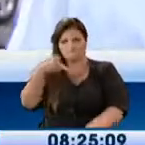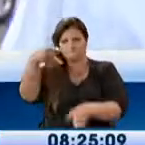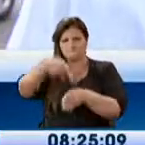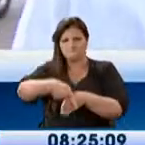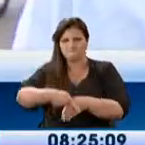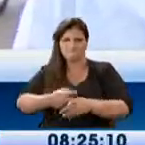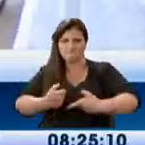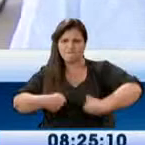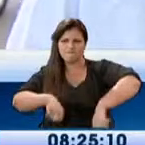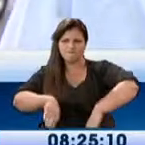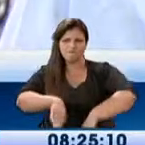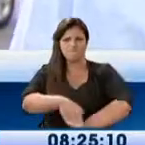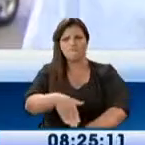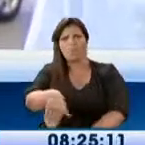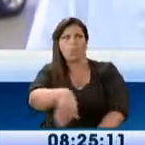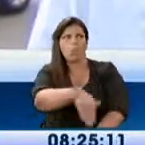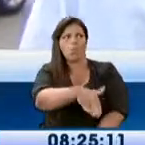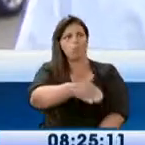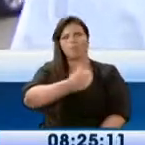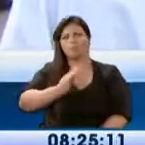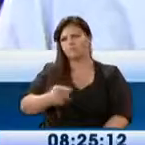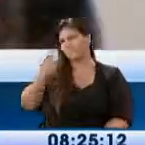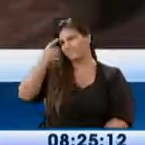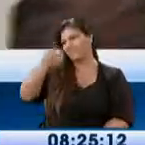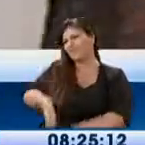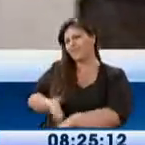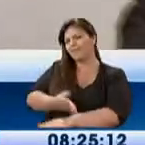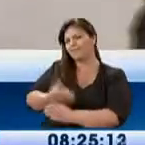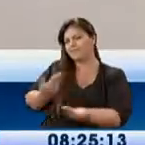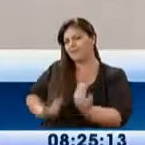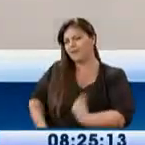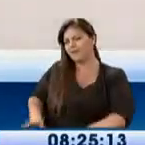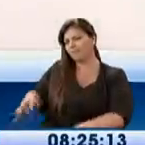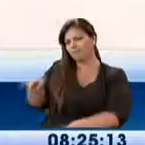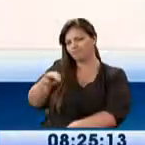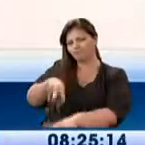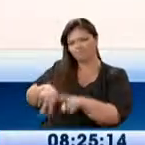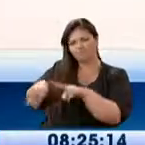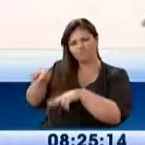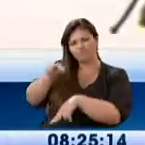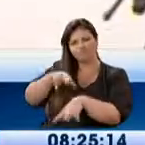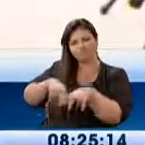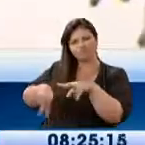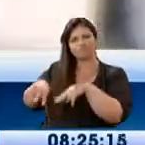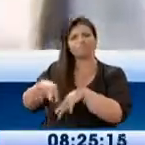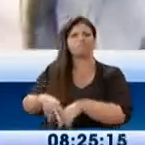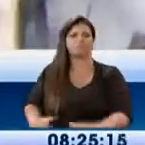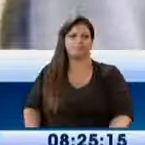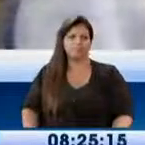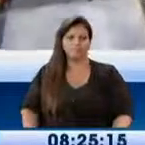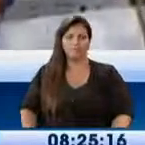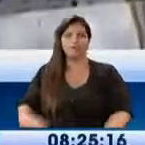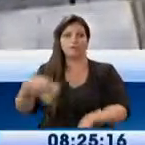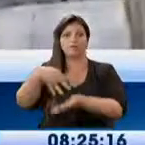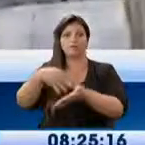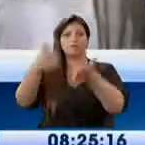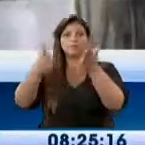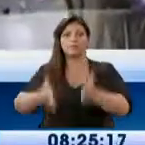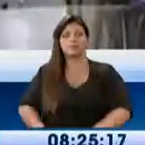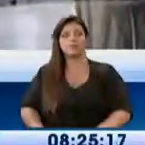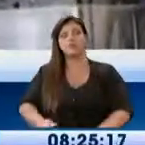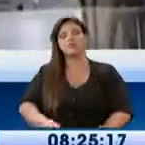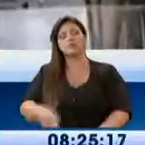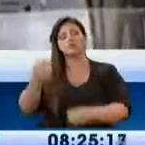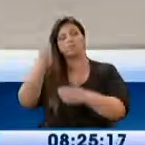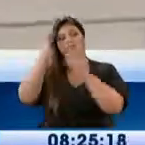me imagino, estudiando el caso para llevarse las motos. Los estudiantes dicen también que están preocupados porque, según cuentan, los robos no